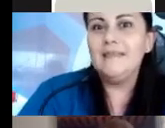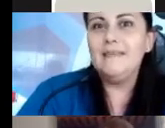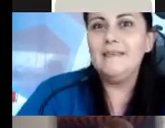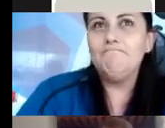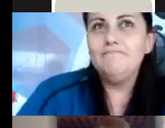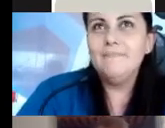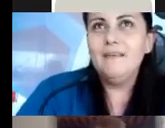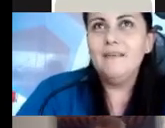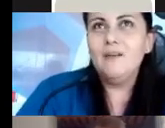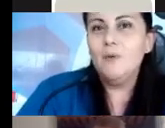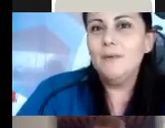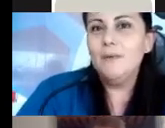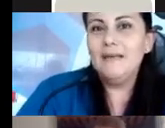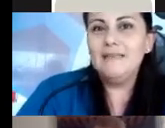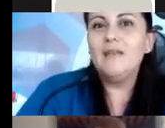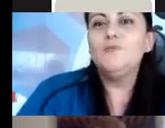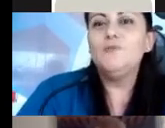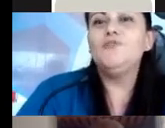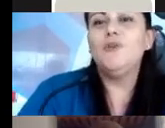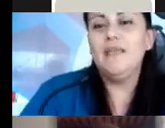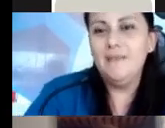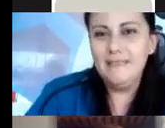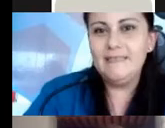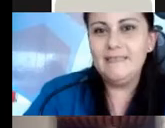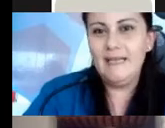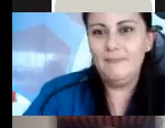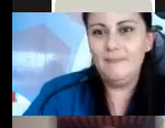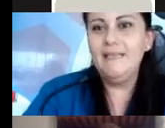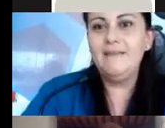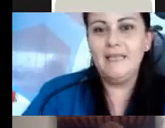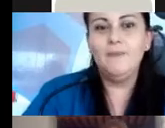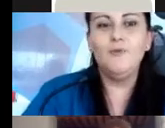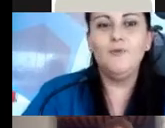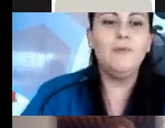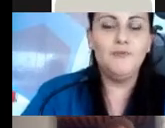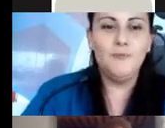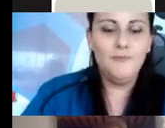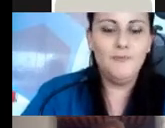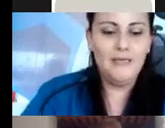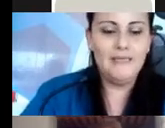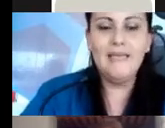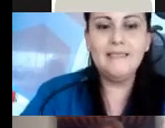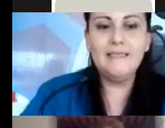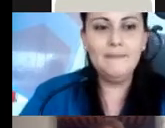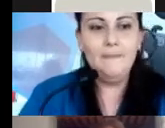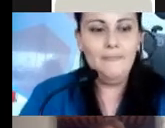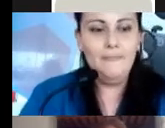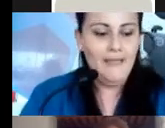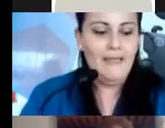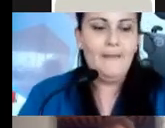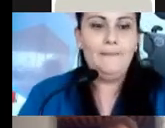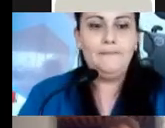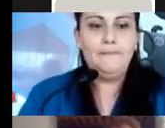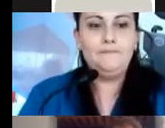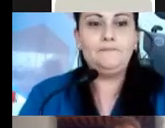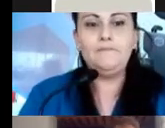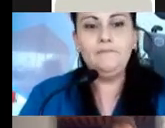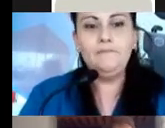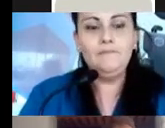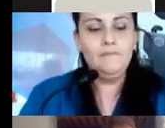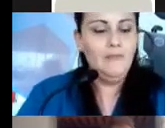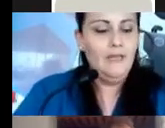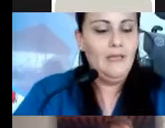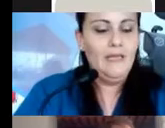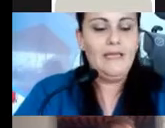más, como que más ejecución a nivel distal, más libertad de movimiento. Siguiente.